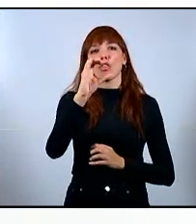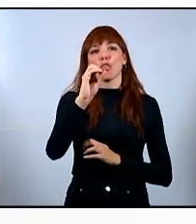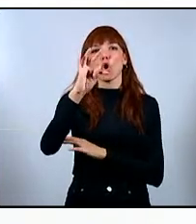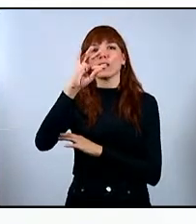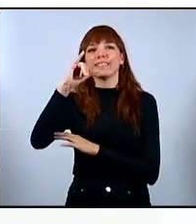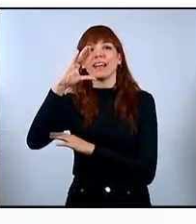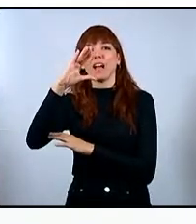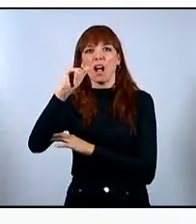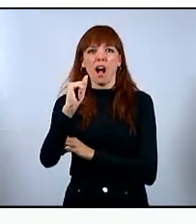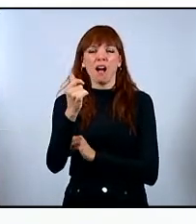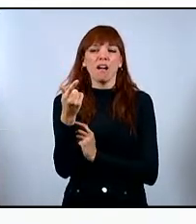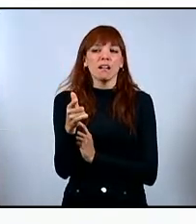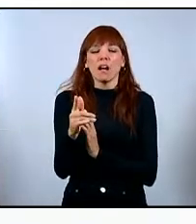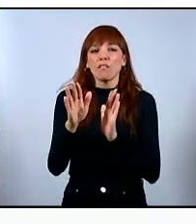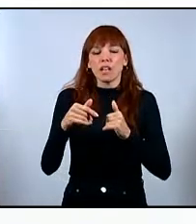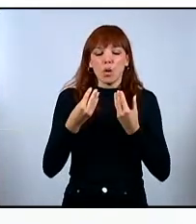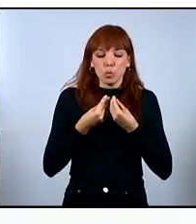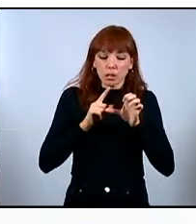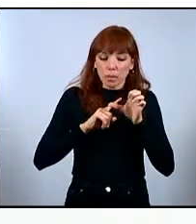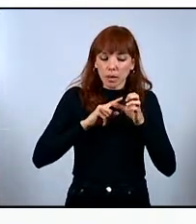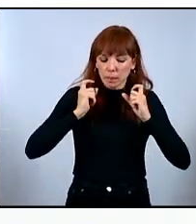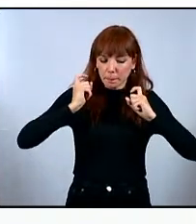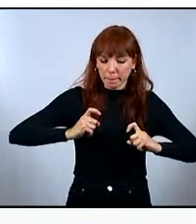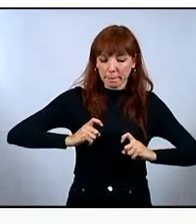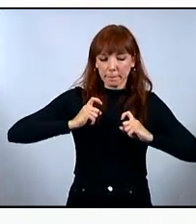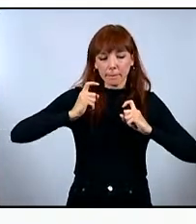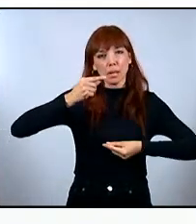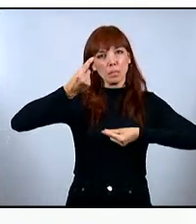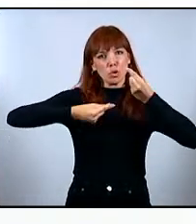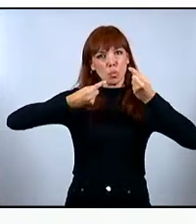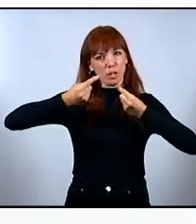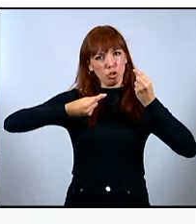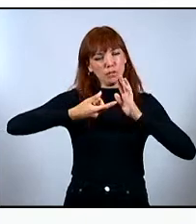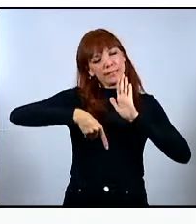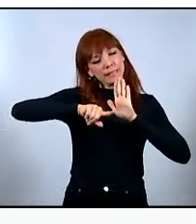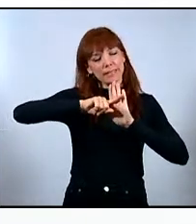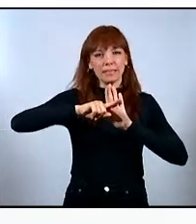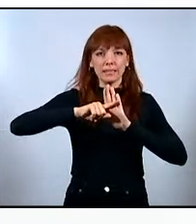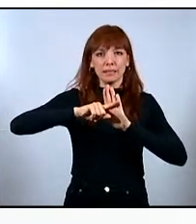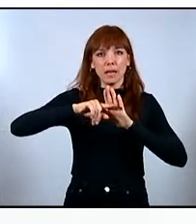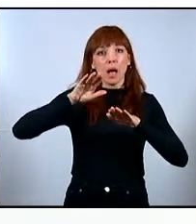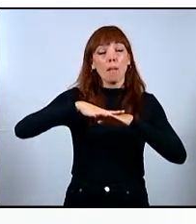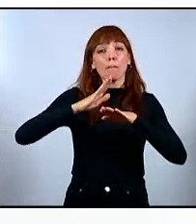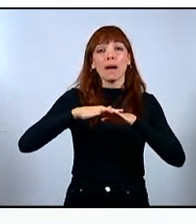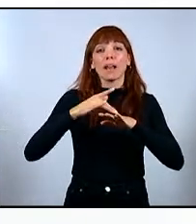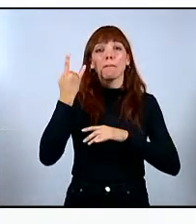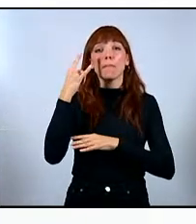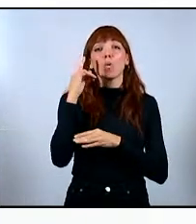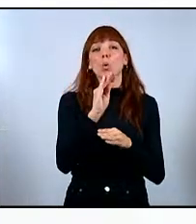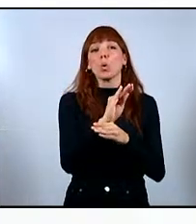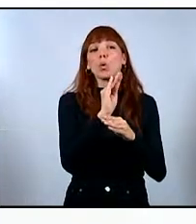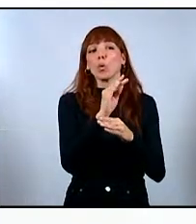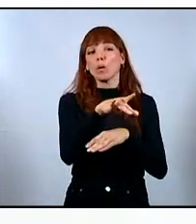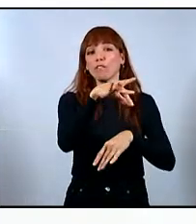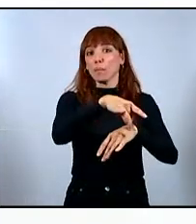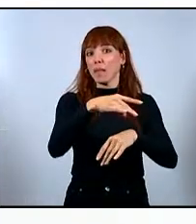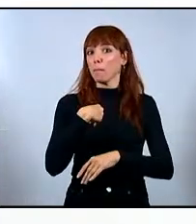hacer un importante esfuerzo presupuestario para conceder ayudas a las explotaciones de vacuno que estén afectadas por esta